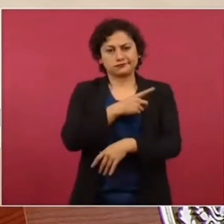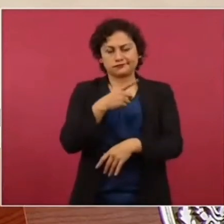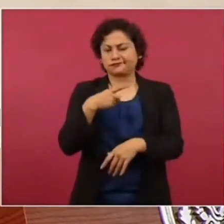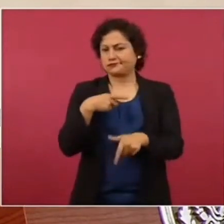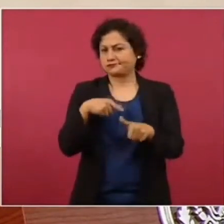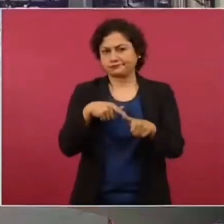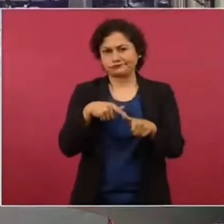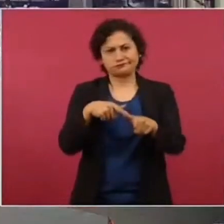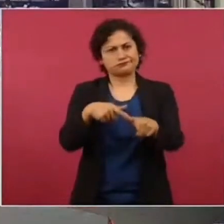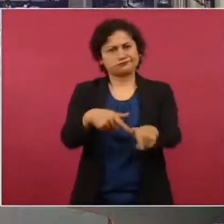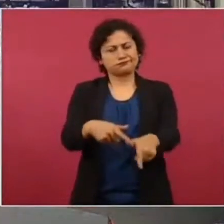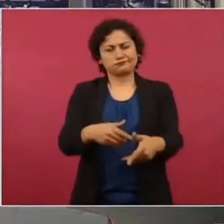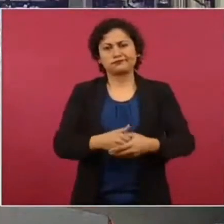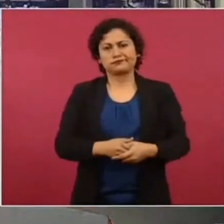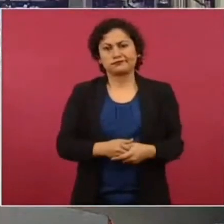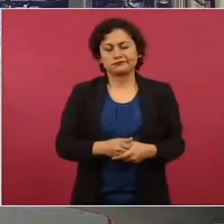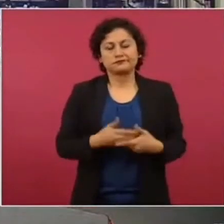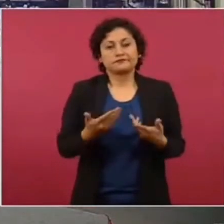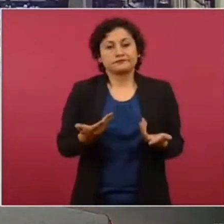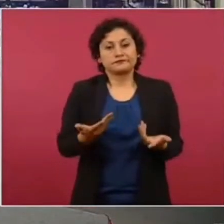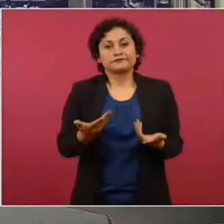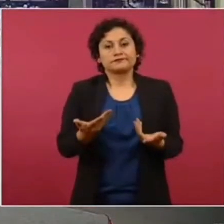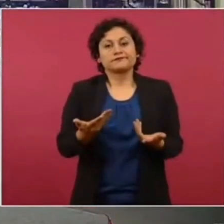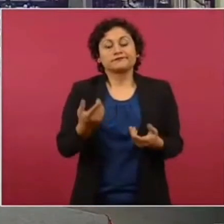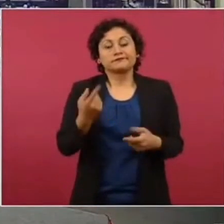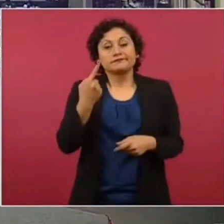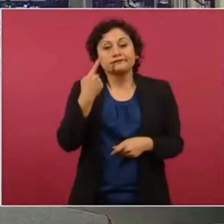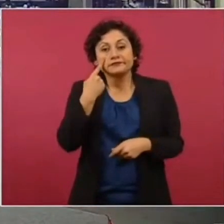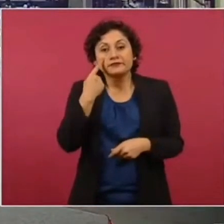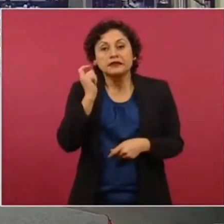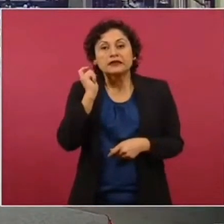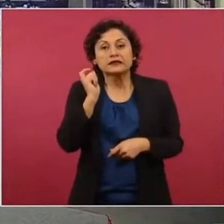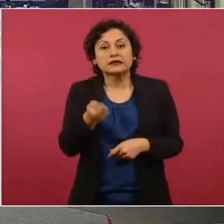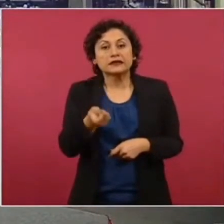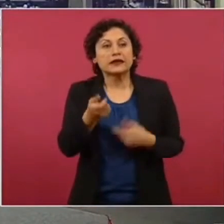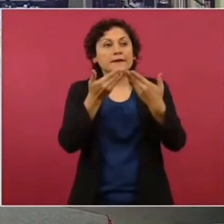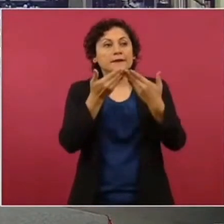buscando la purificación de la vida pública. Muy bien.